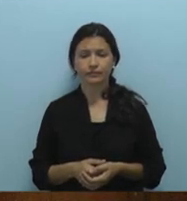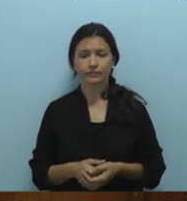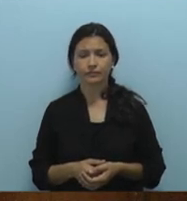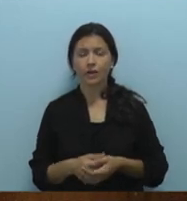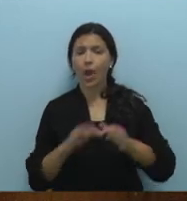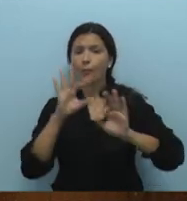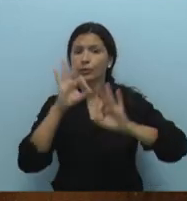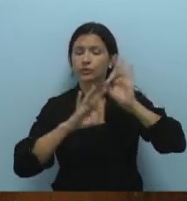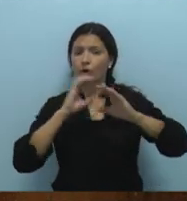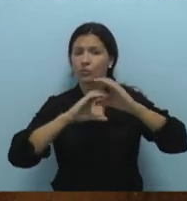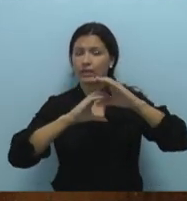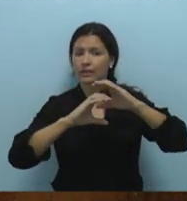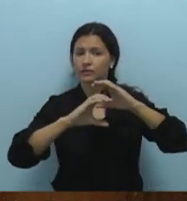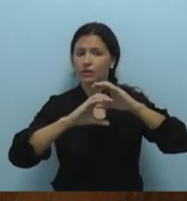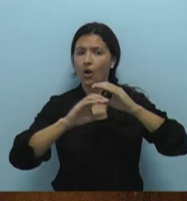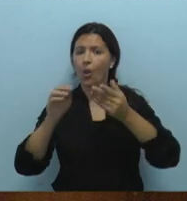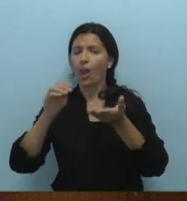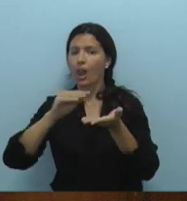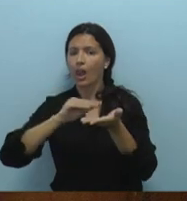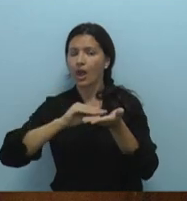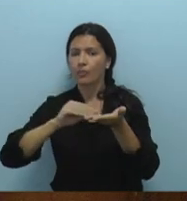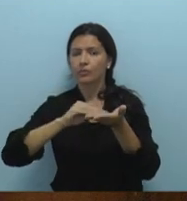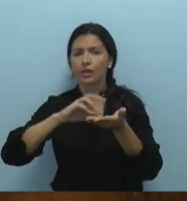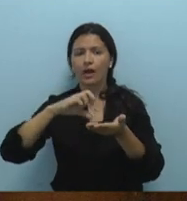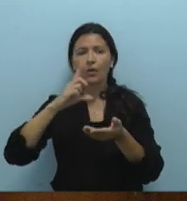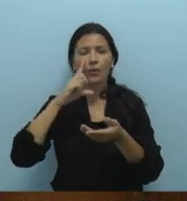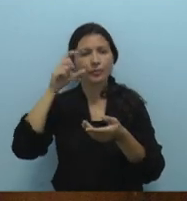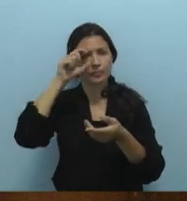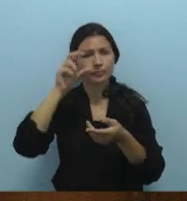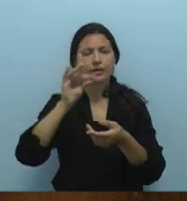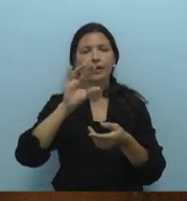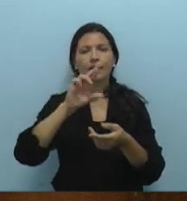Proyecto de comunicación del diputado Juan José Piedrabuena.